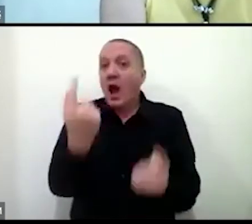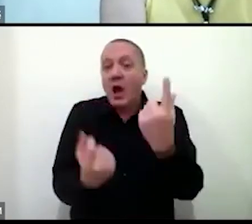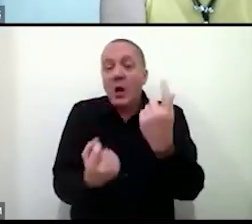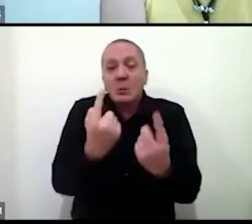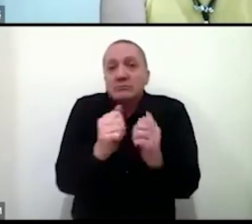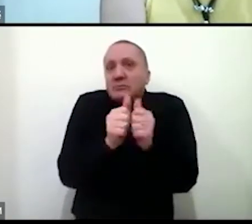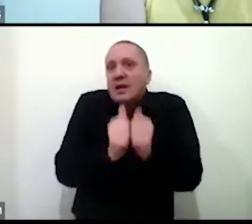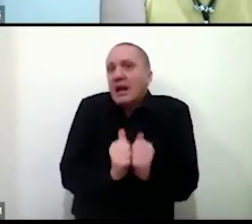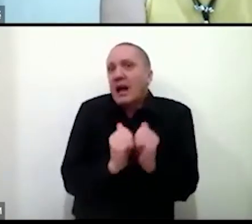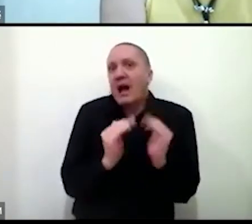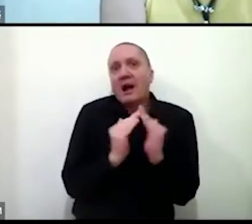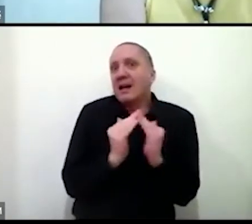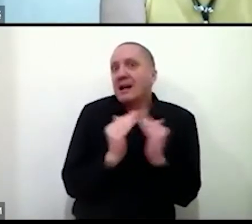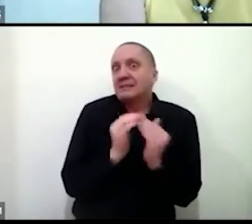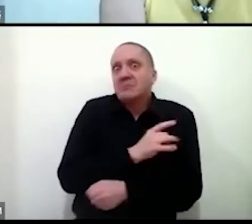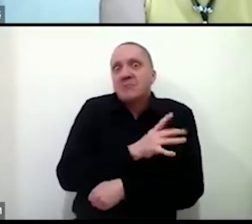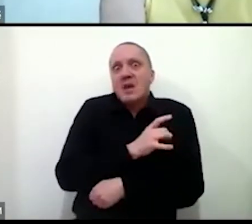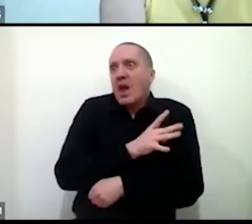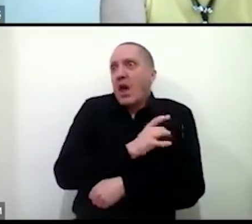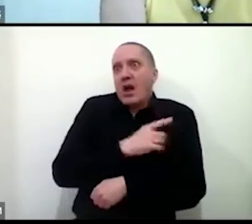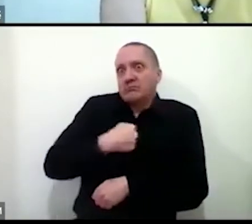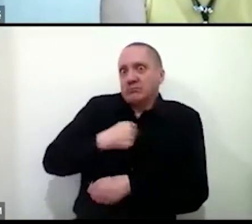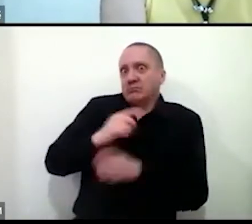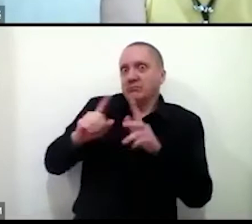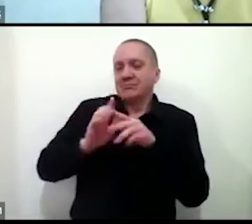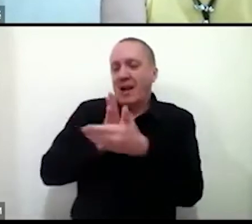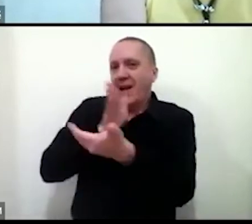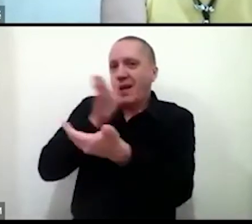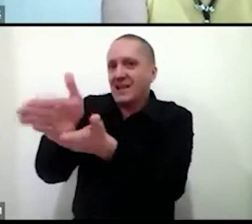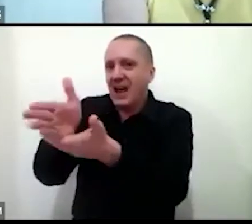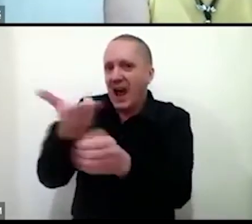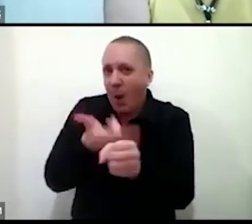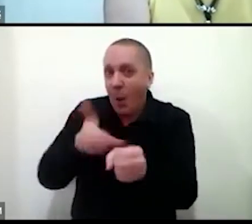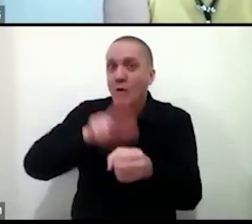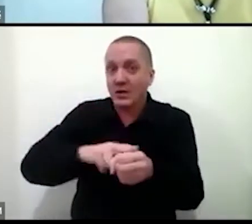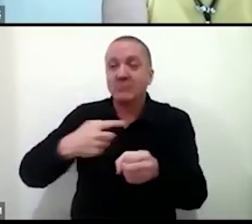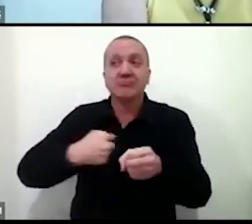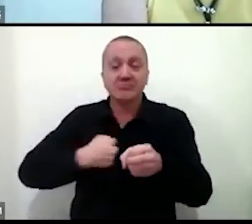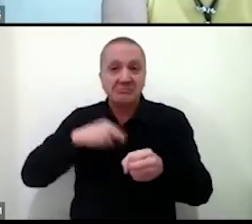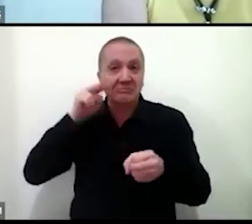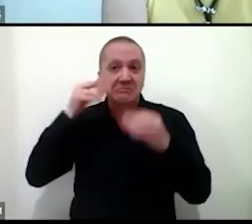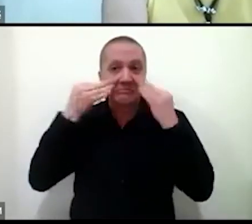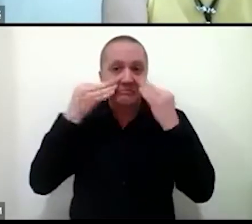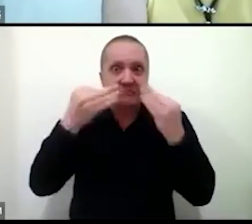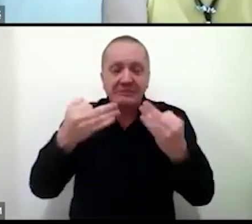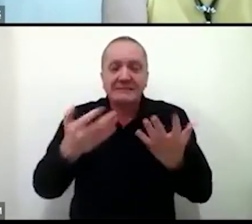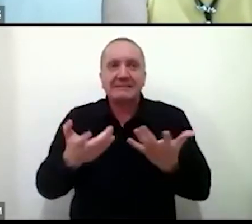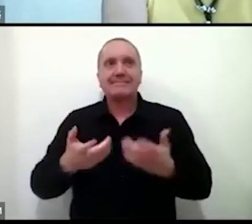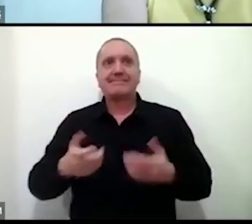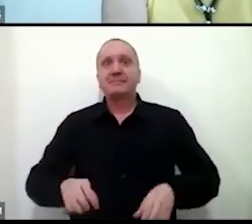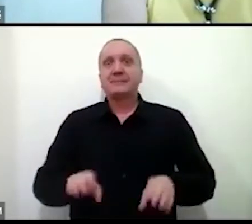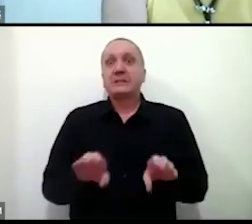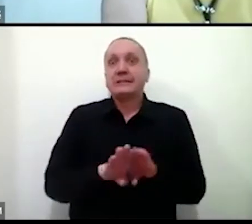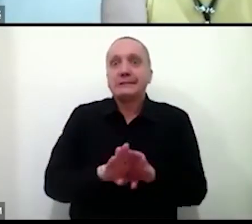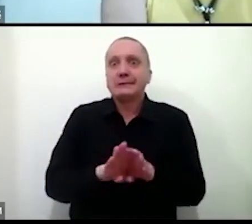ir a un hospital y han tenido que ver cómo sobrellevar este tema del COVID. Hemos tenido compañeras que han estado con